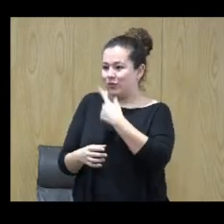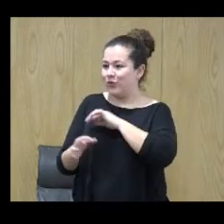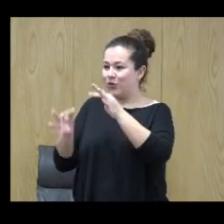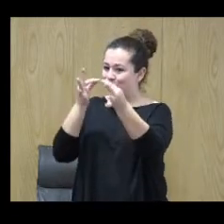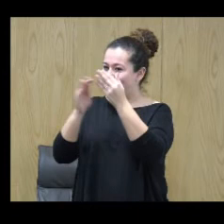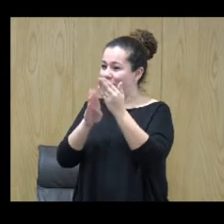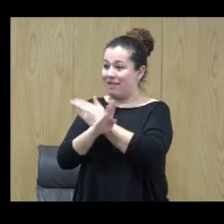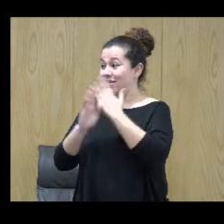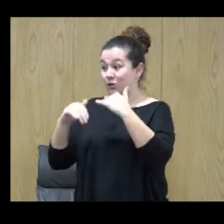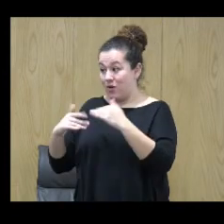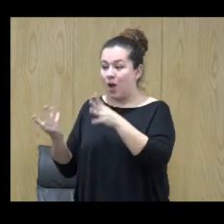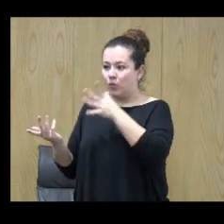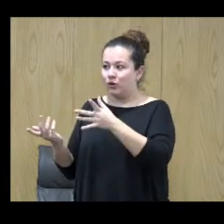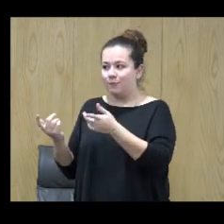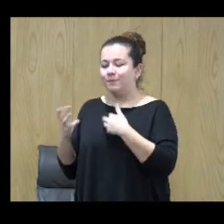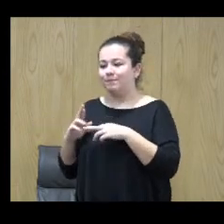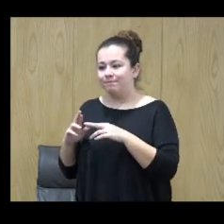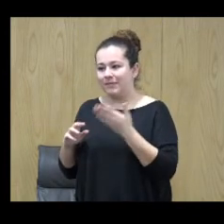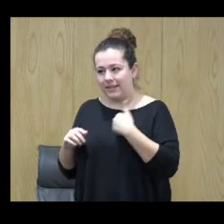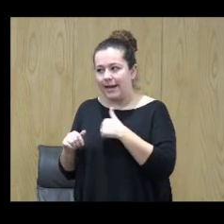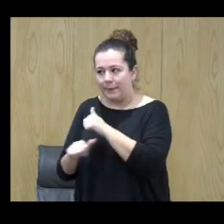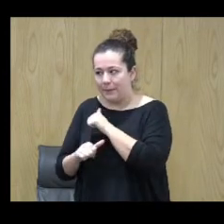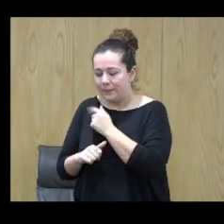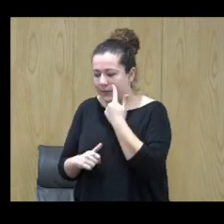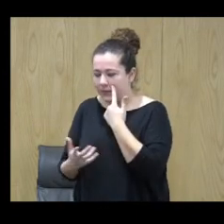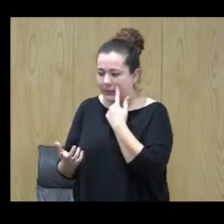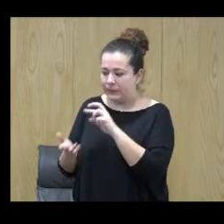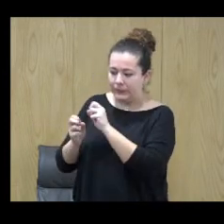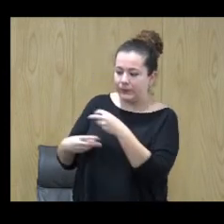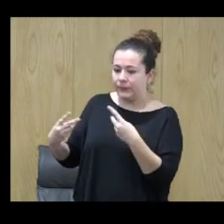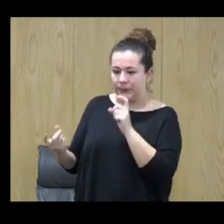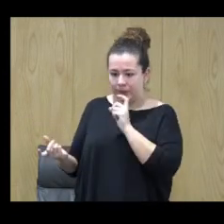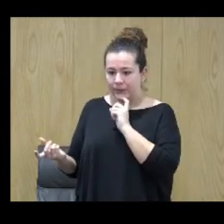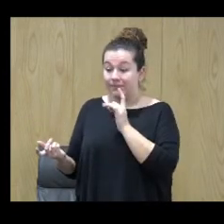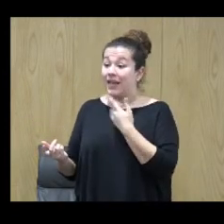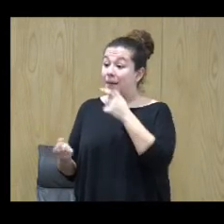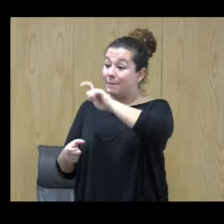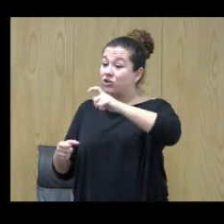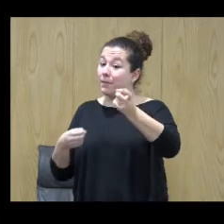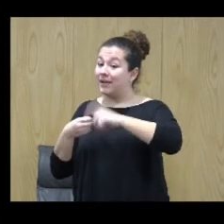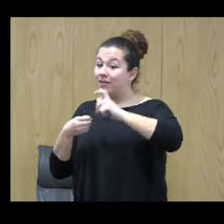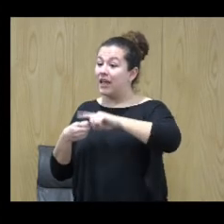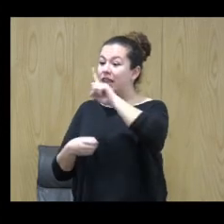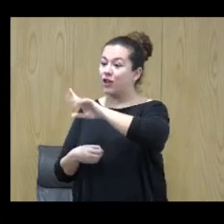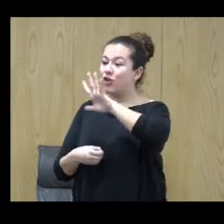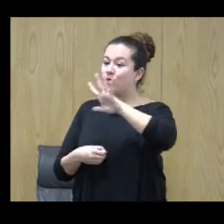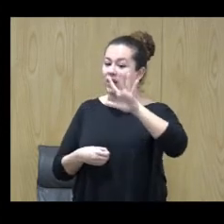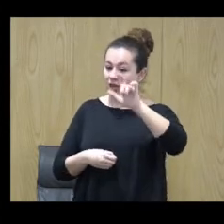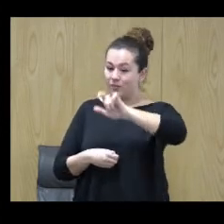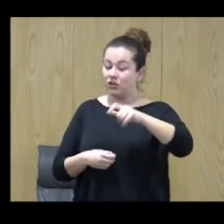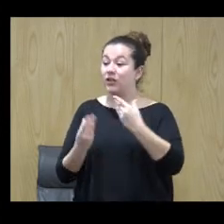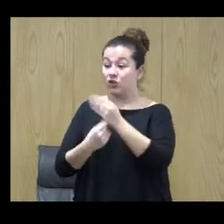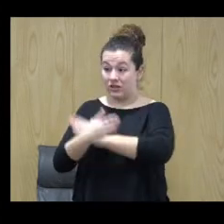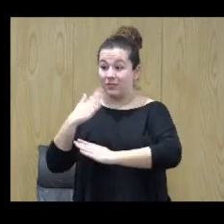sobre esto, así que nos lanzábamos un momento a hacer esto, ¿no? Los participantes fueron 155 personas con